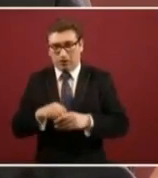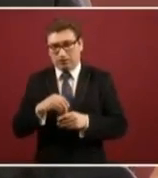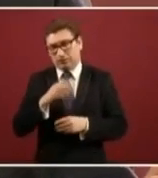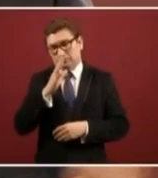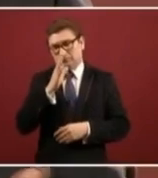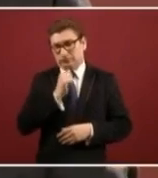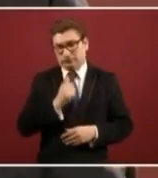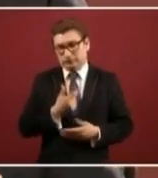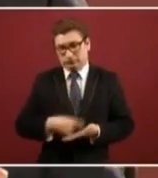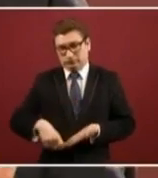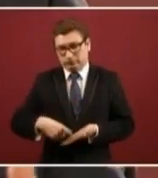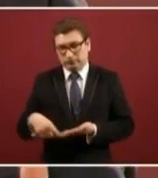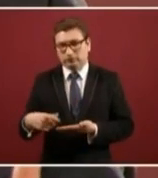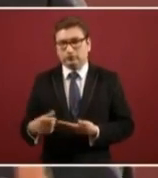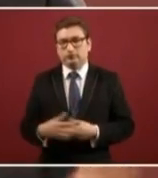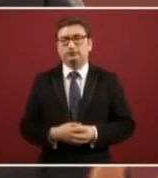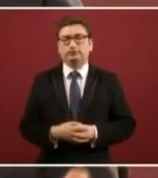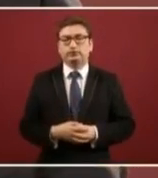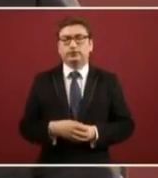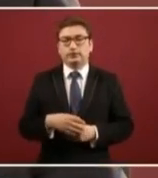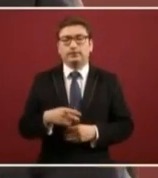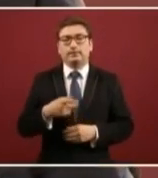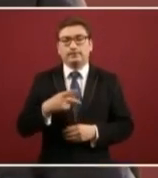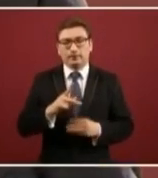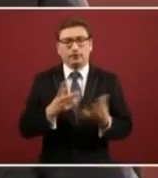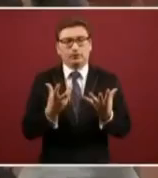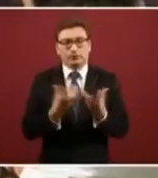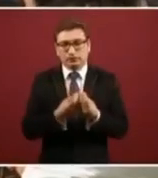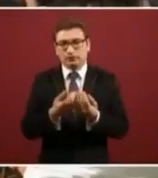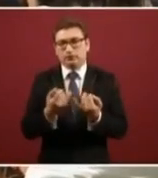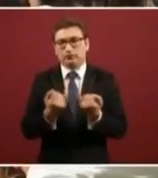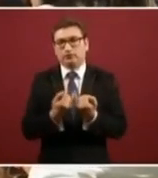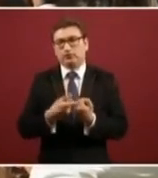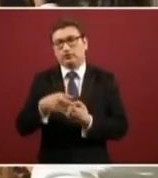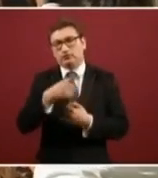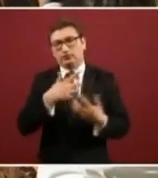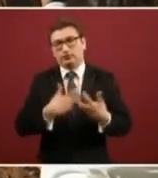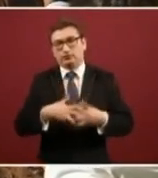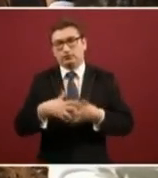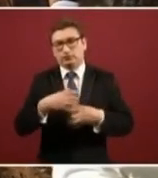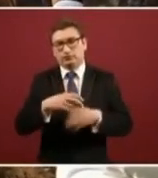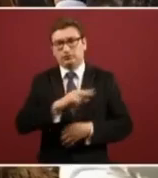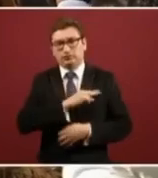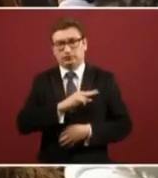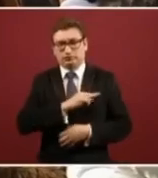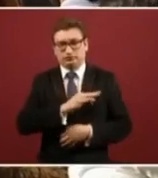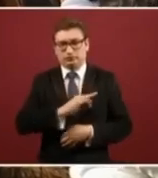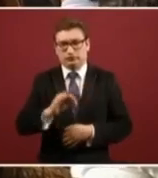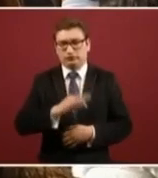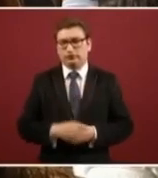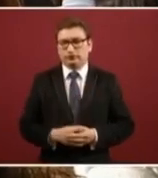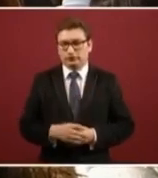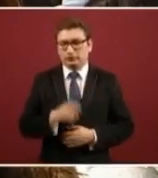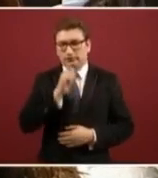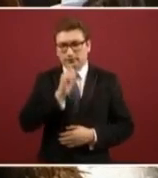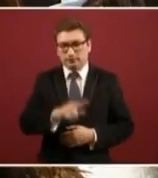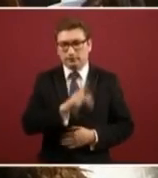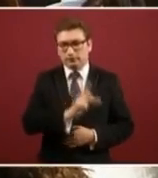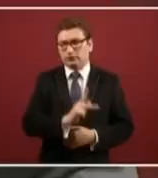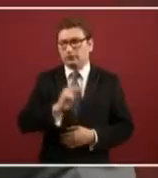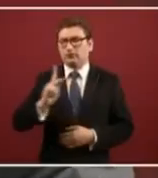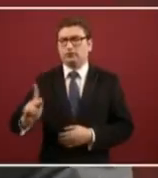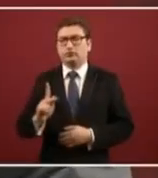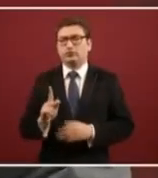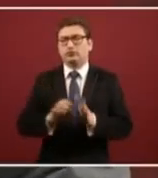país, sino tener armonía con la industria privada, como lo tenemos en